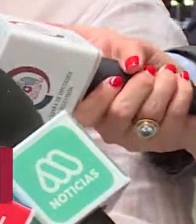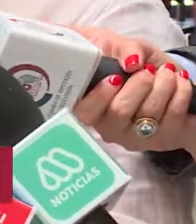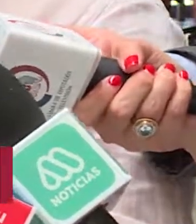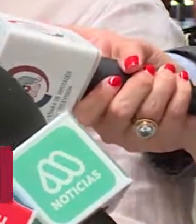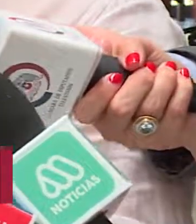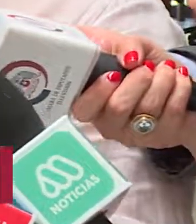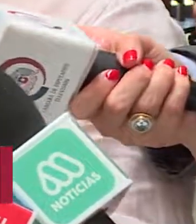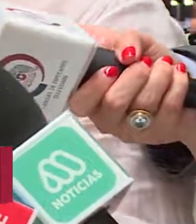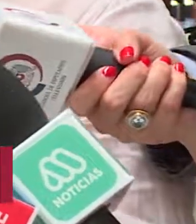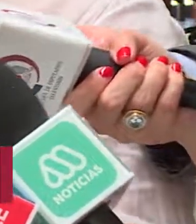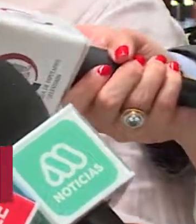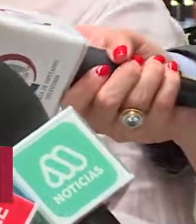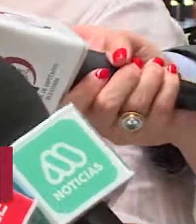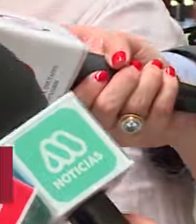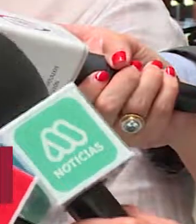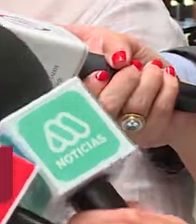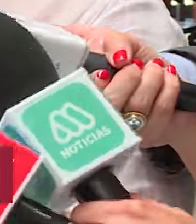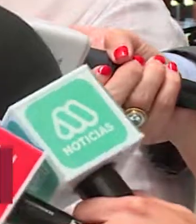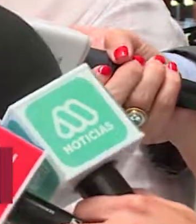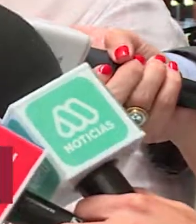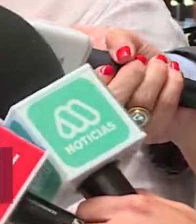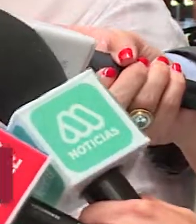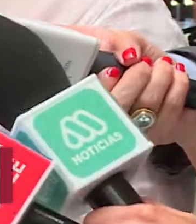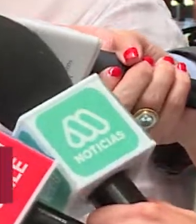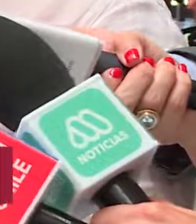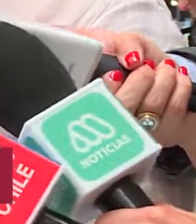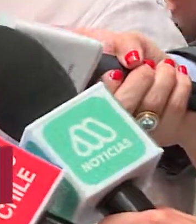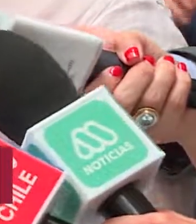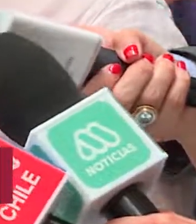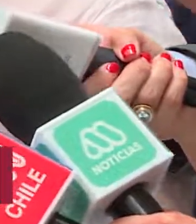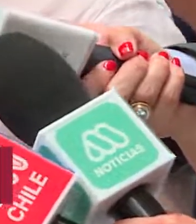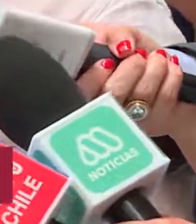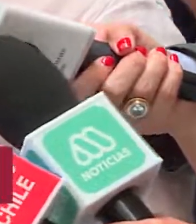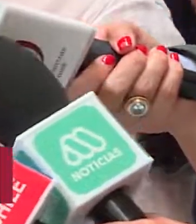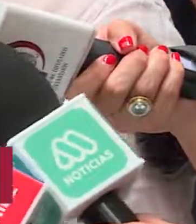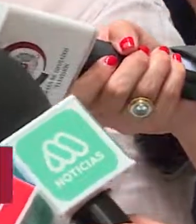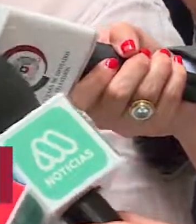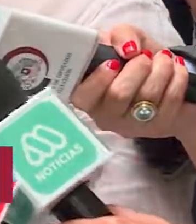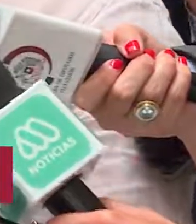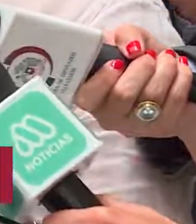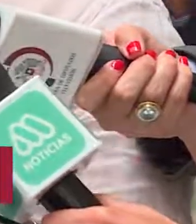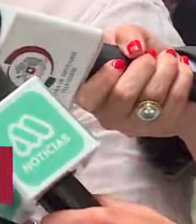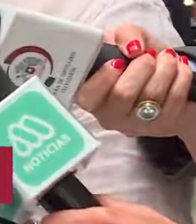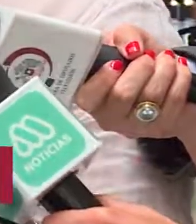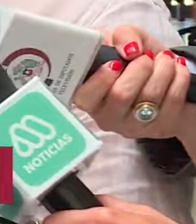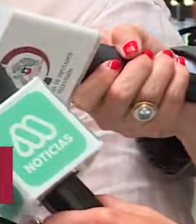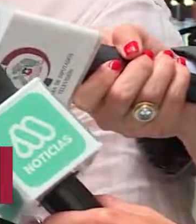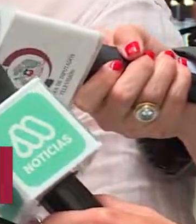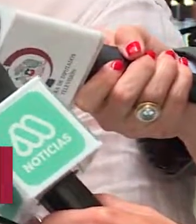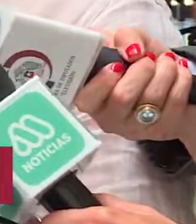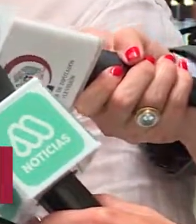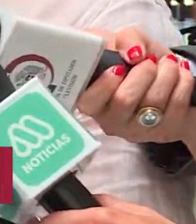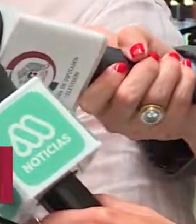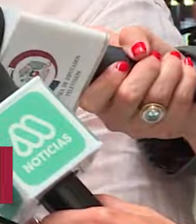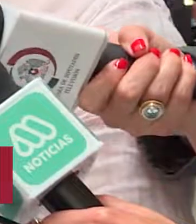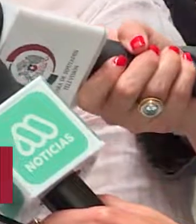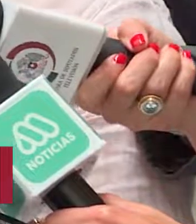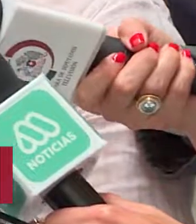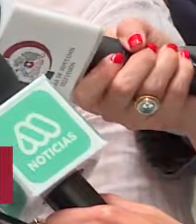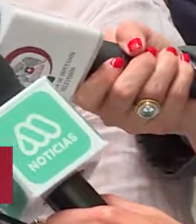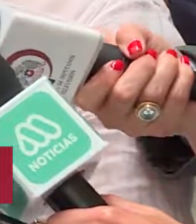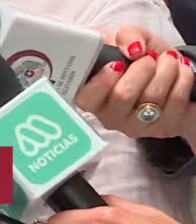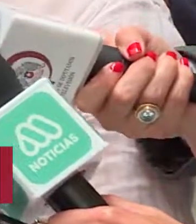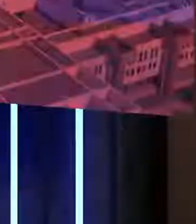una religión determinada. Eso es lo que sanciona la incitación a la violencia, no sanciona las manifestaciones de